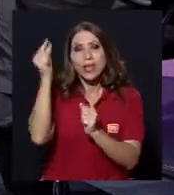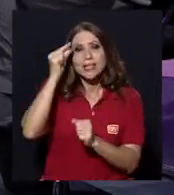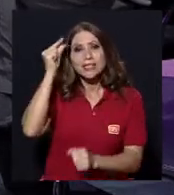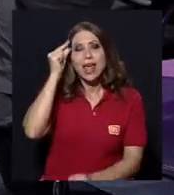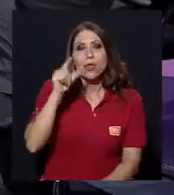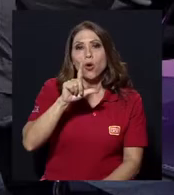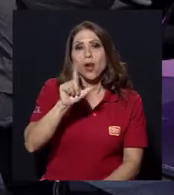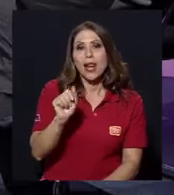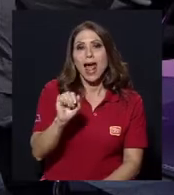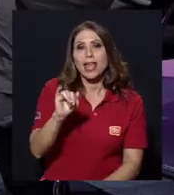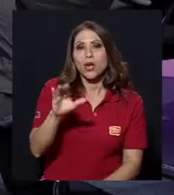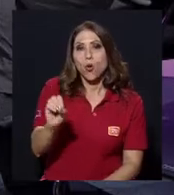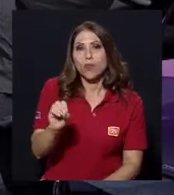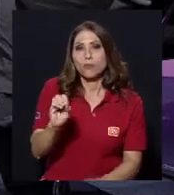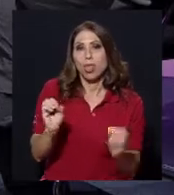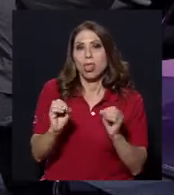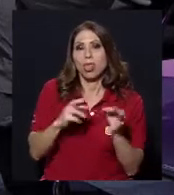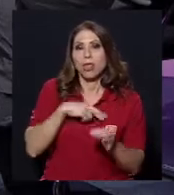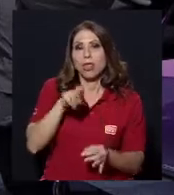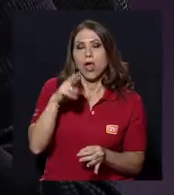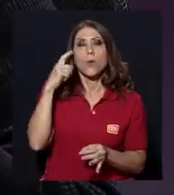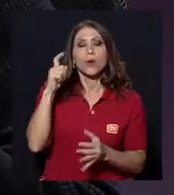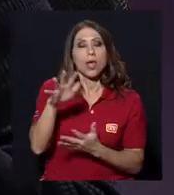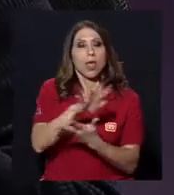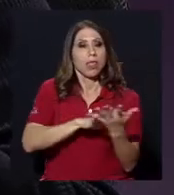justamente ha habido una gran confusión sobre esto.